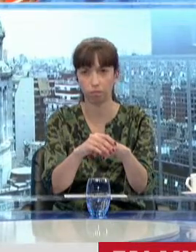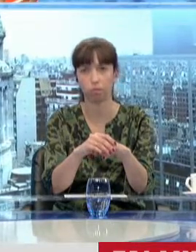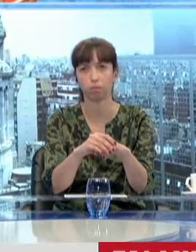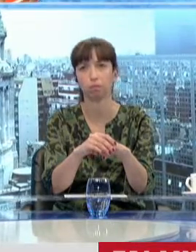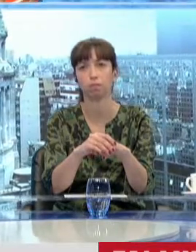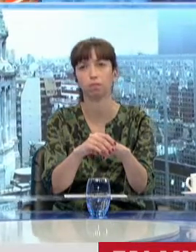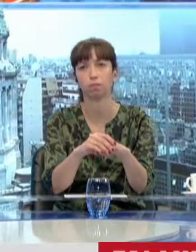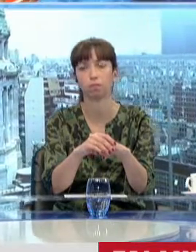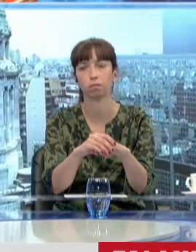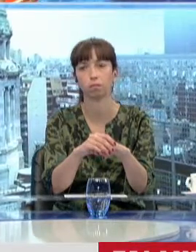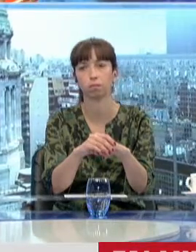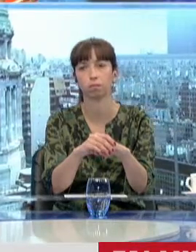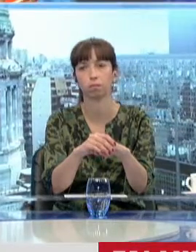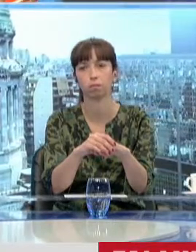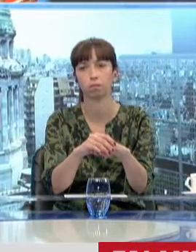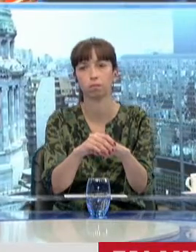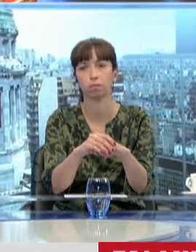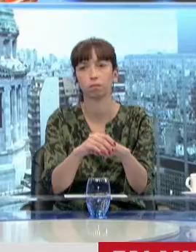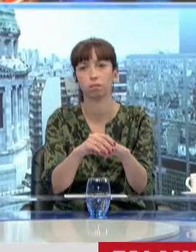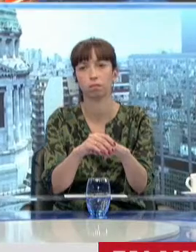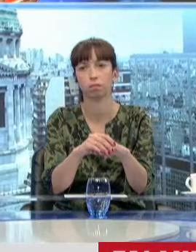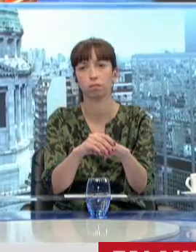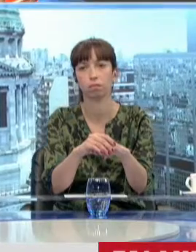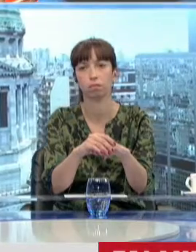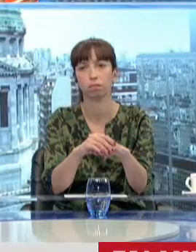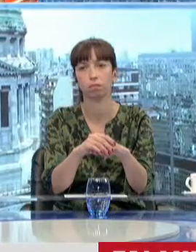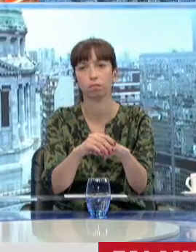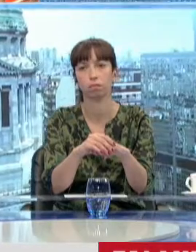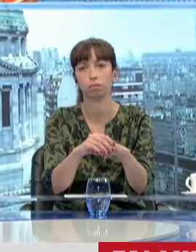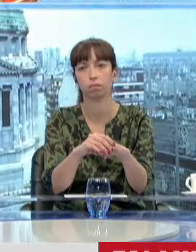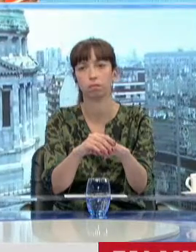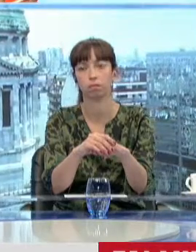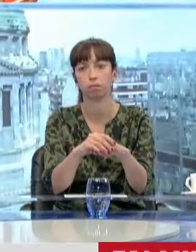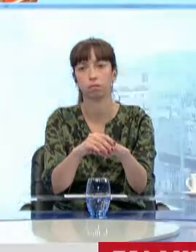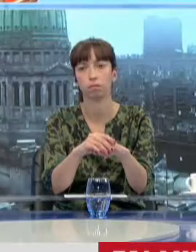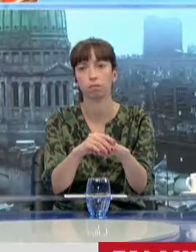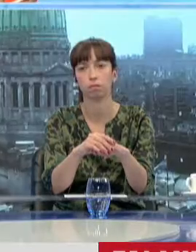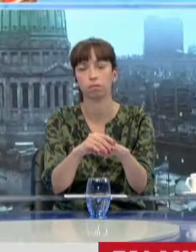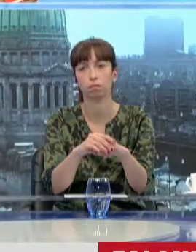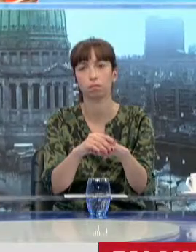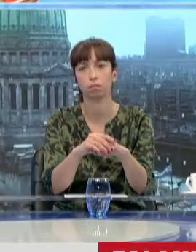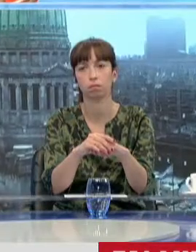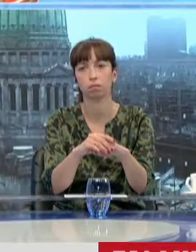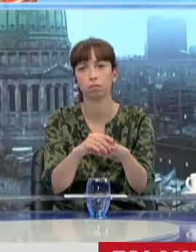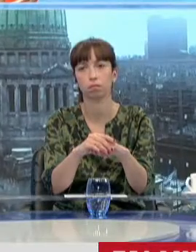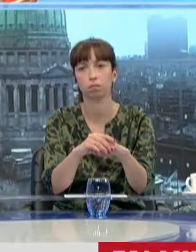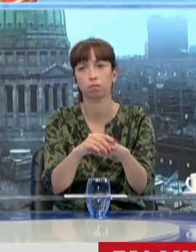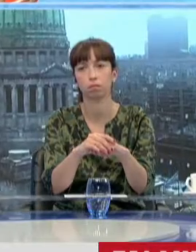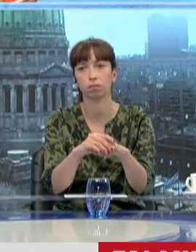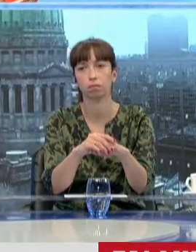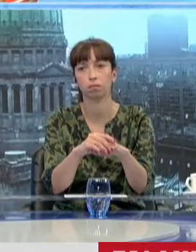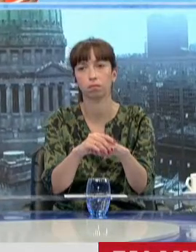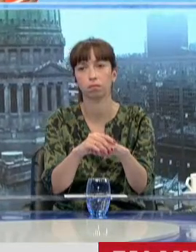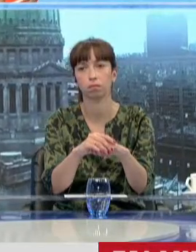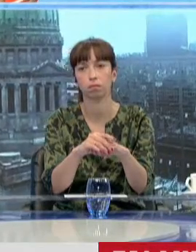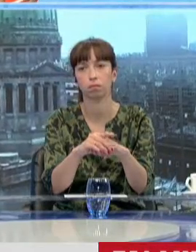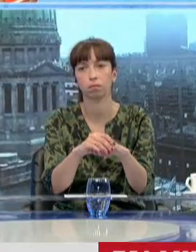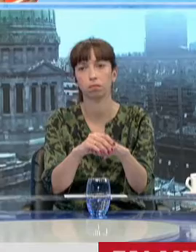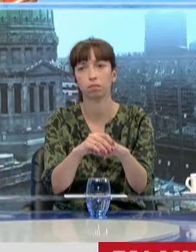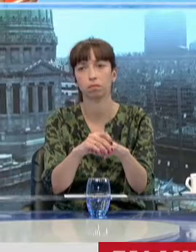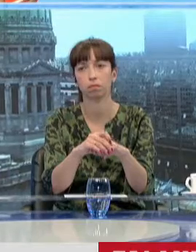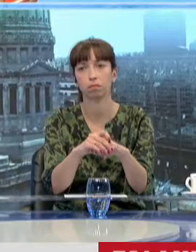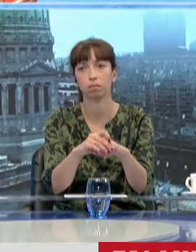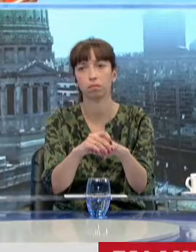al dólar, a los términos de intercambio con el dólar del periodo de Macri,